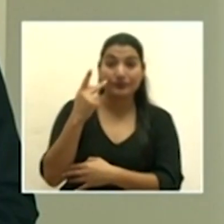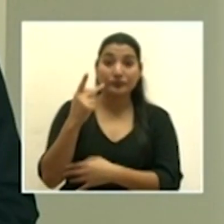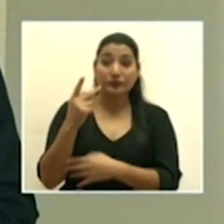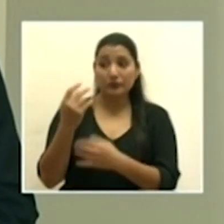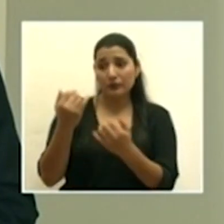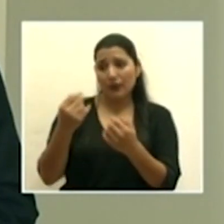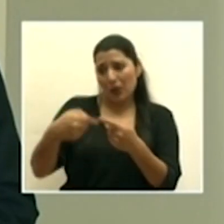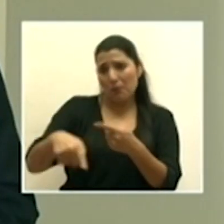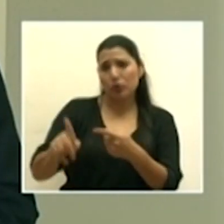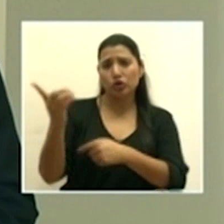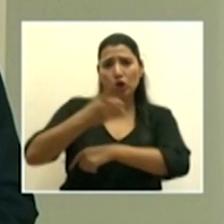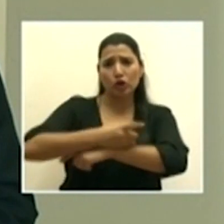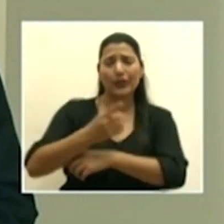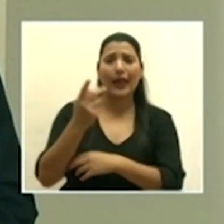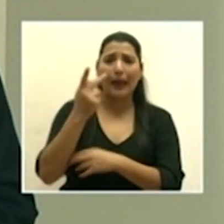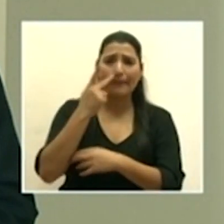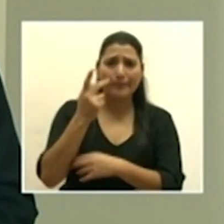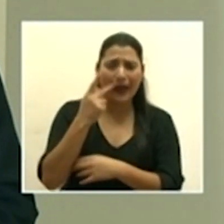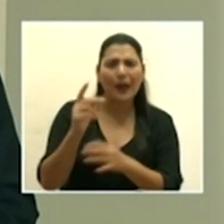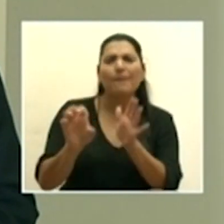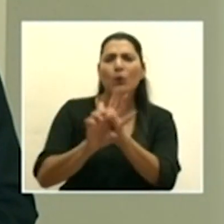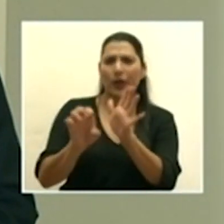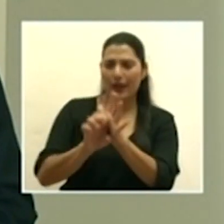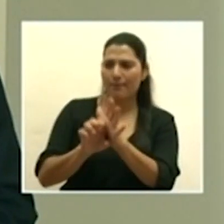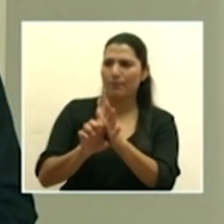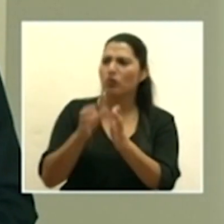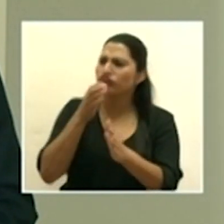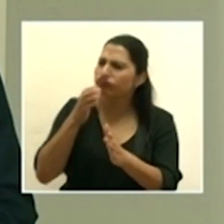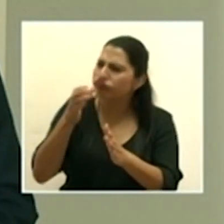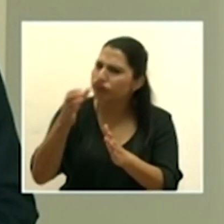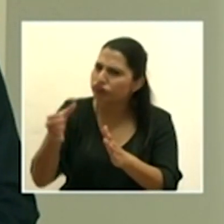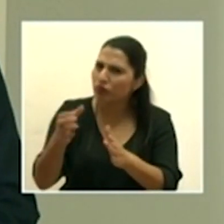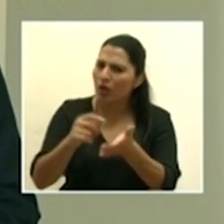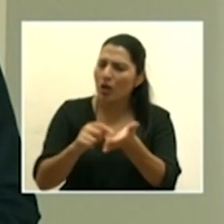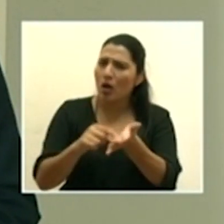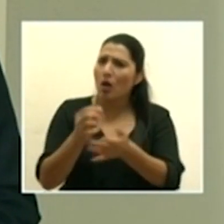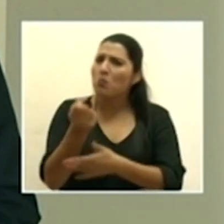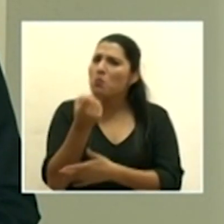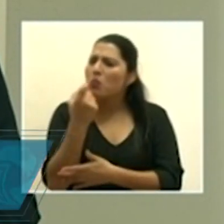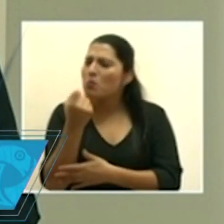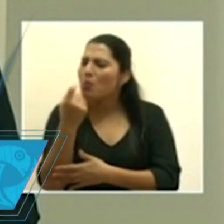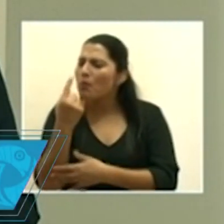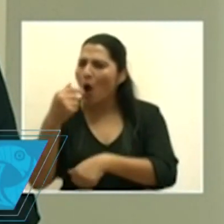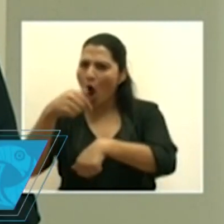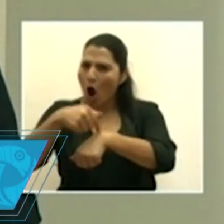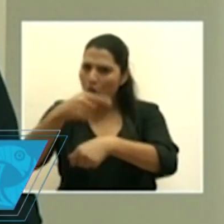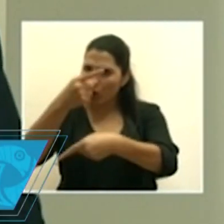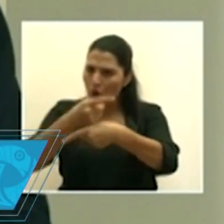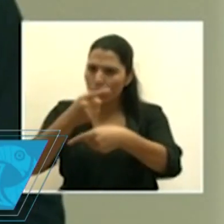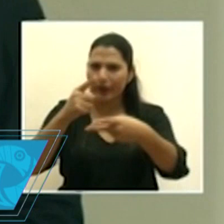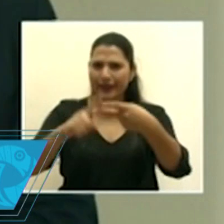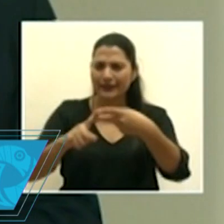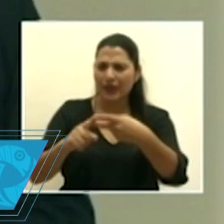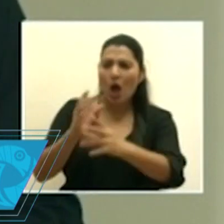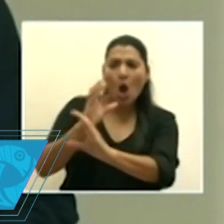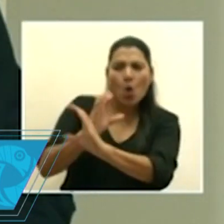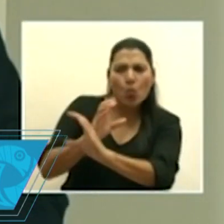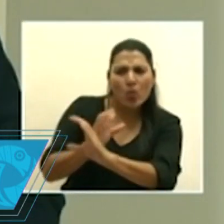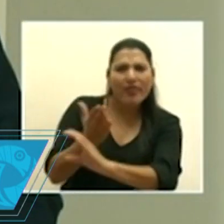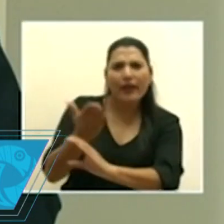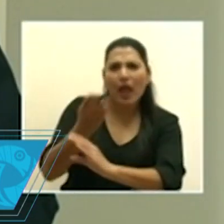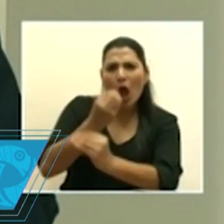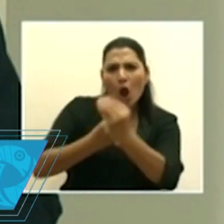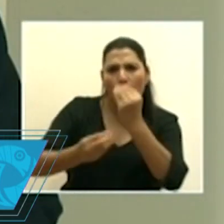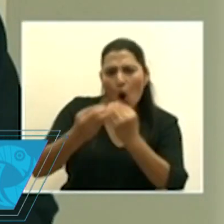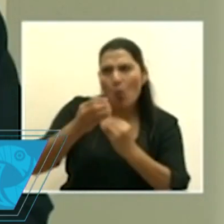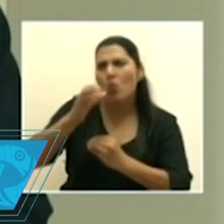Dar seguimiento para que se tomen sus medicamentos según el horario y la dosis prescrita, cuidar la alimentación que le guste y su ingesta con líquidos para que